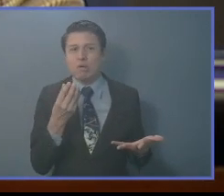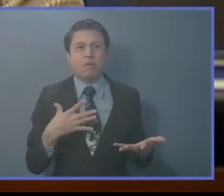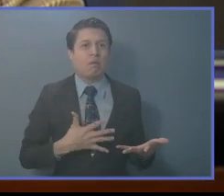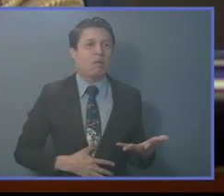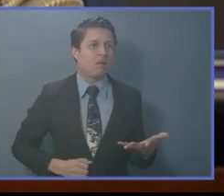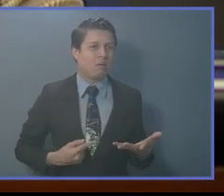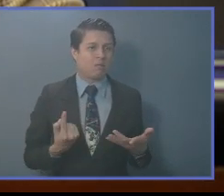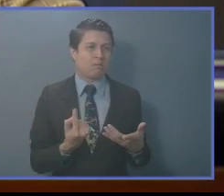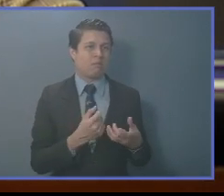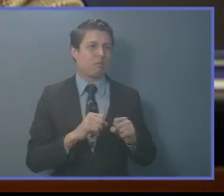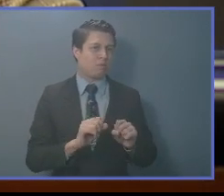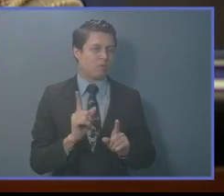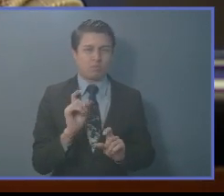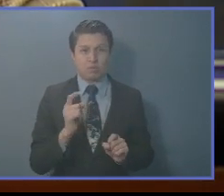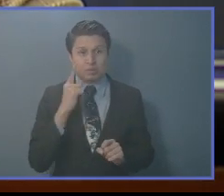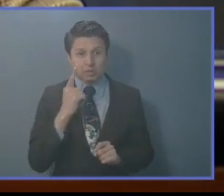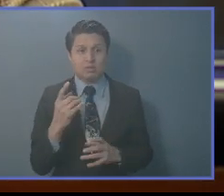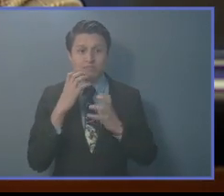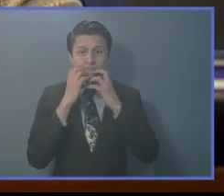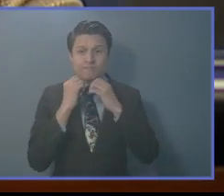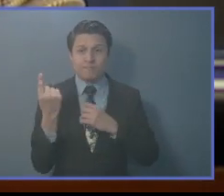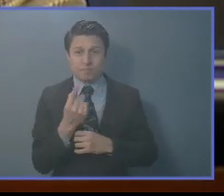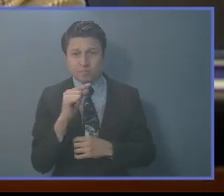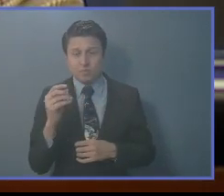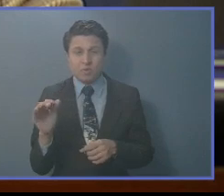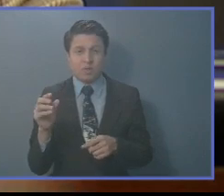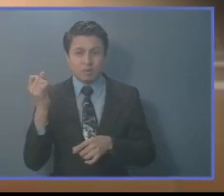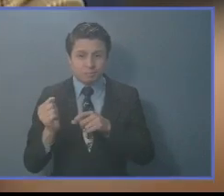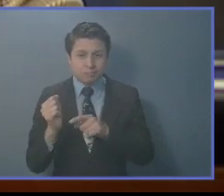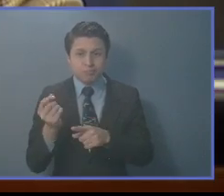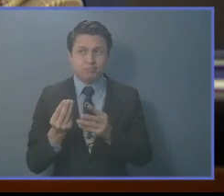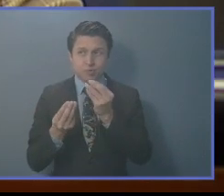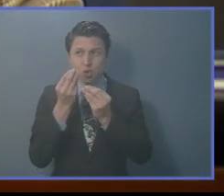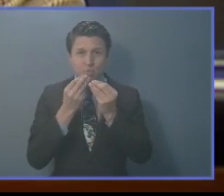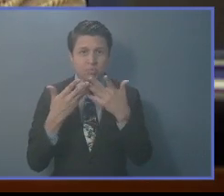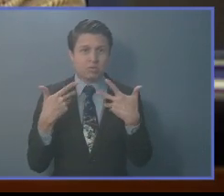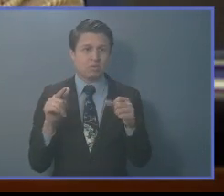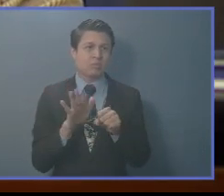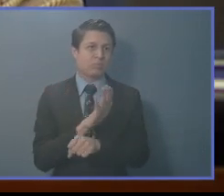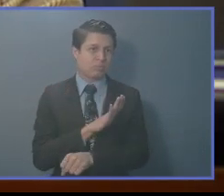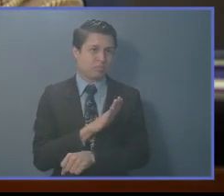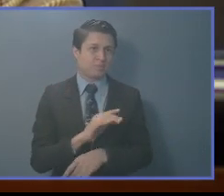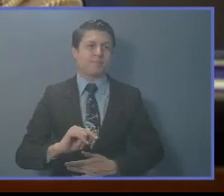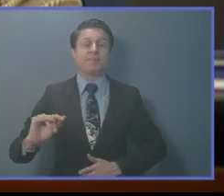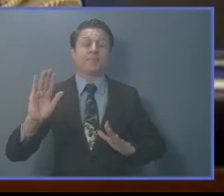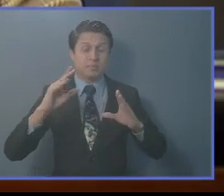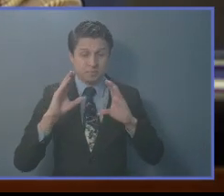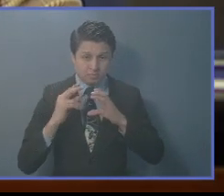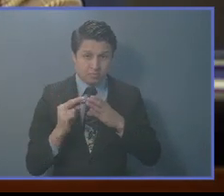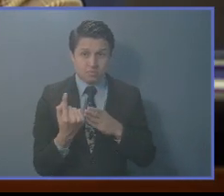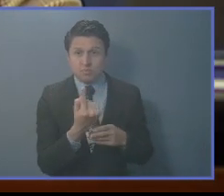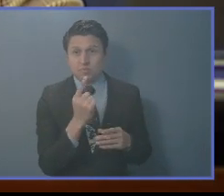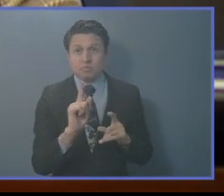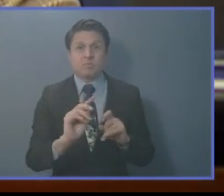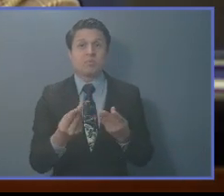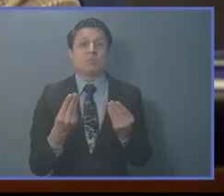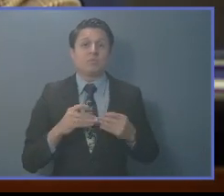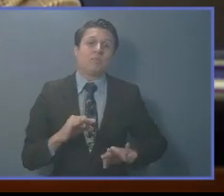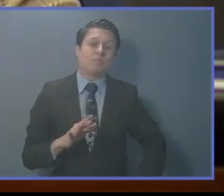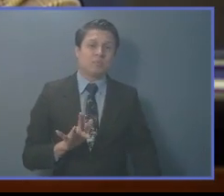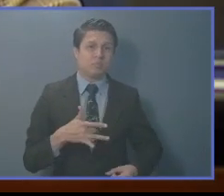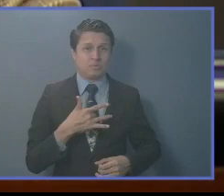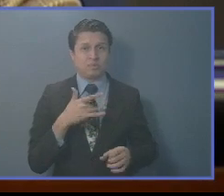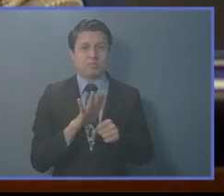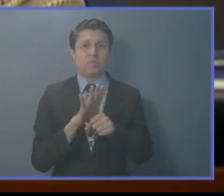medidas necesarias para satisfacer las necesidades de las personas, grupos o colectividades que no alcancen por sí mismas a satisfacer